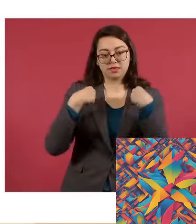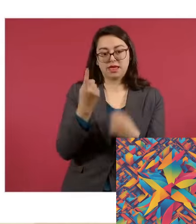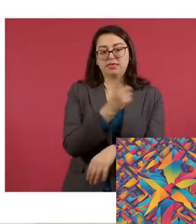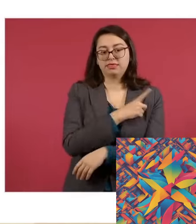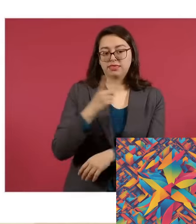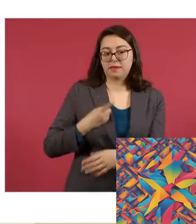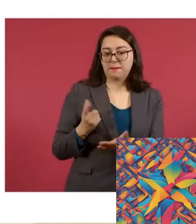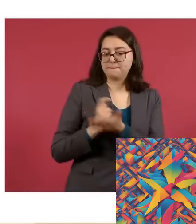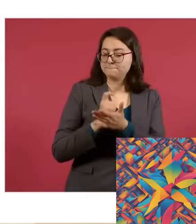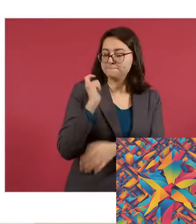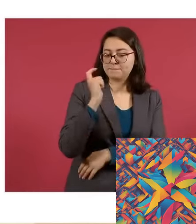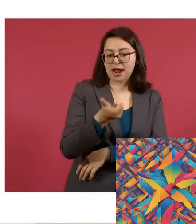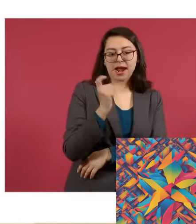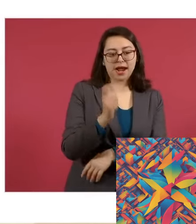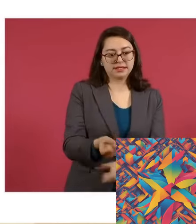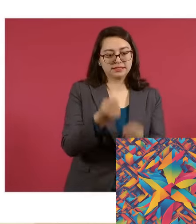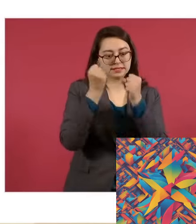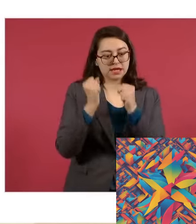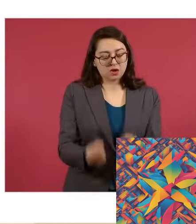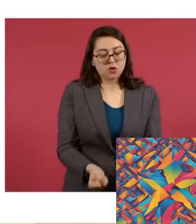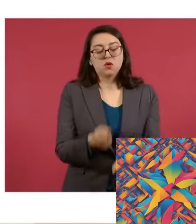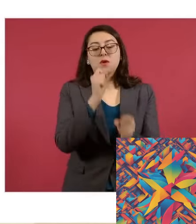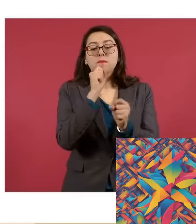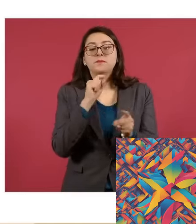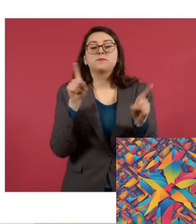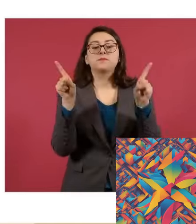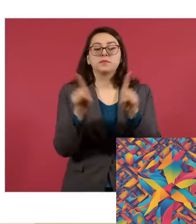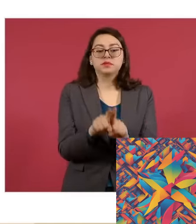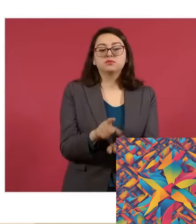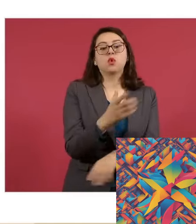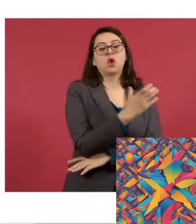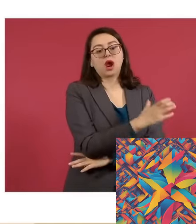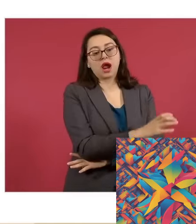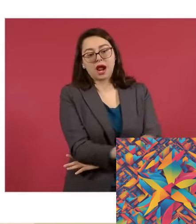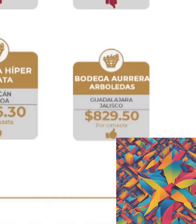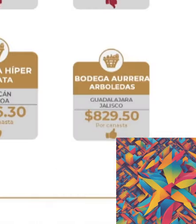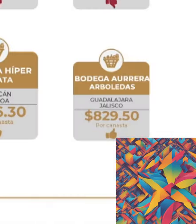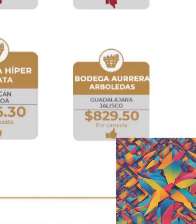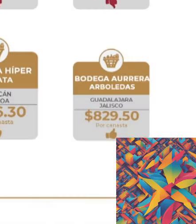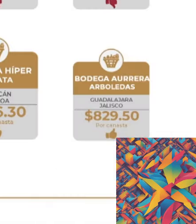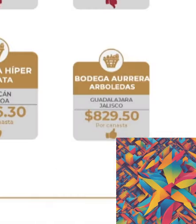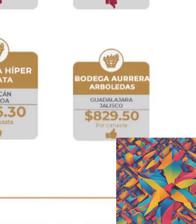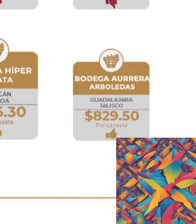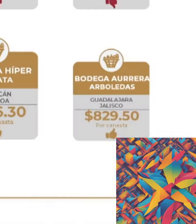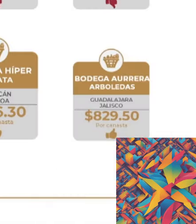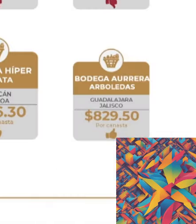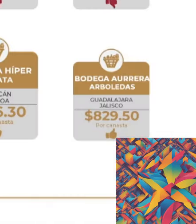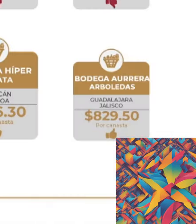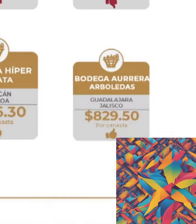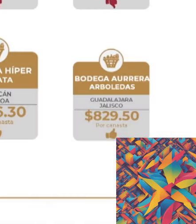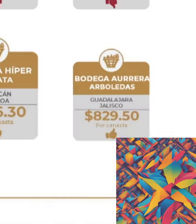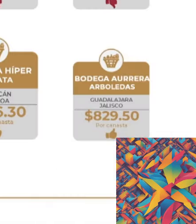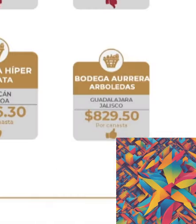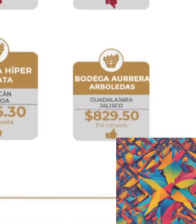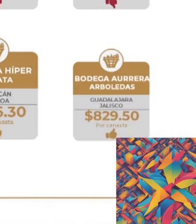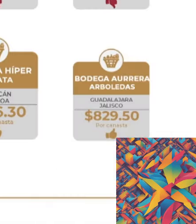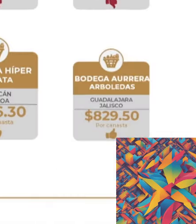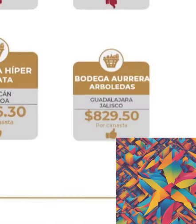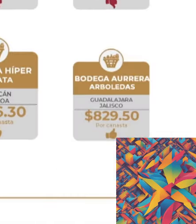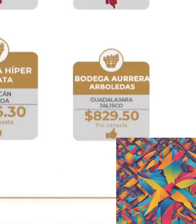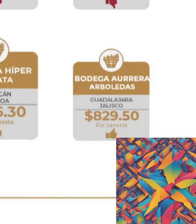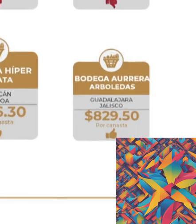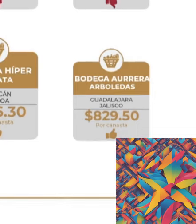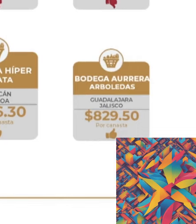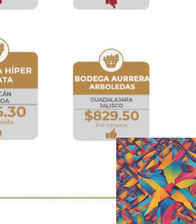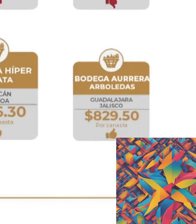transparencia, la integridad y la resiliencia en la política mexicana. Primero, es fundamental reconocer la importancia de la transparencia